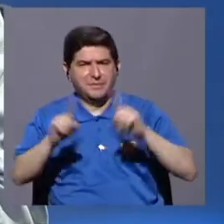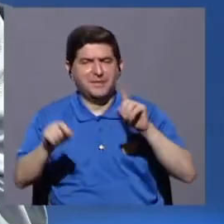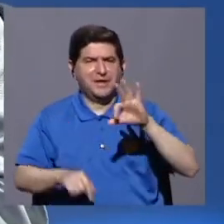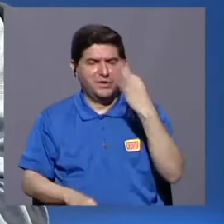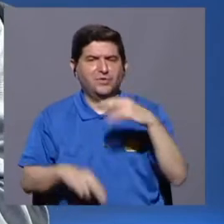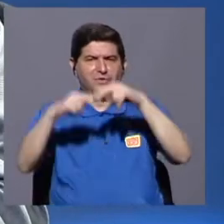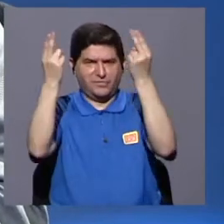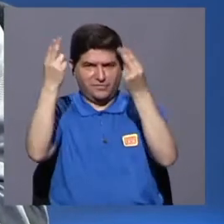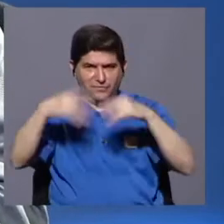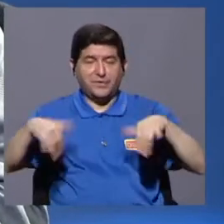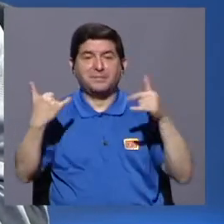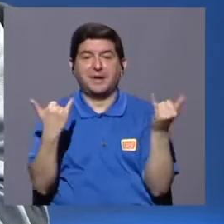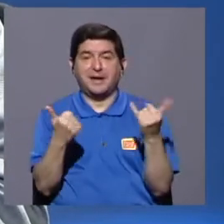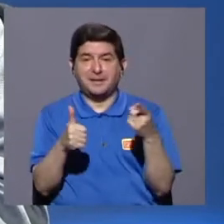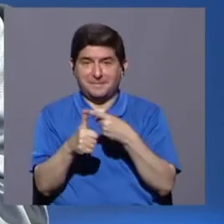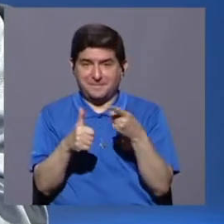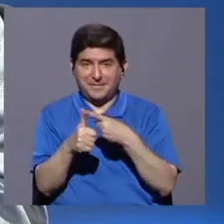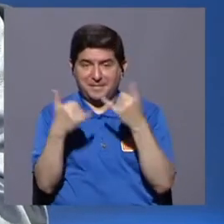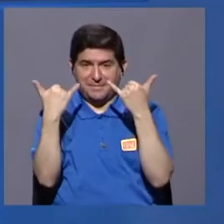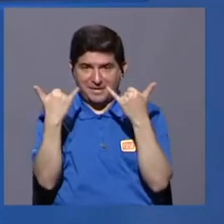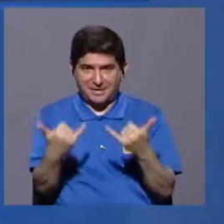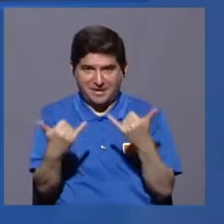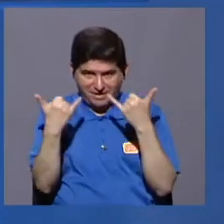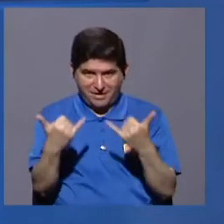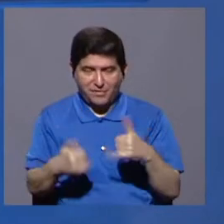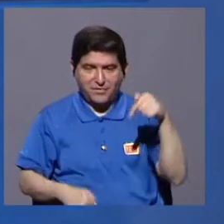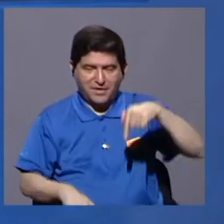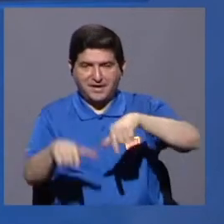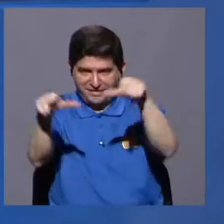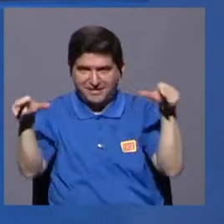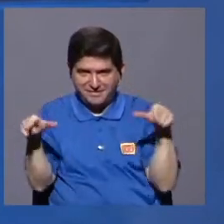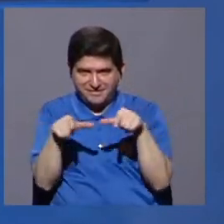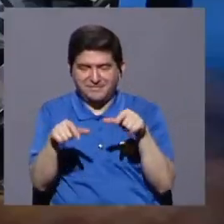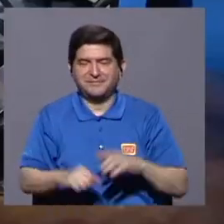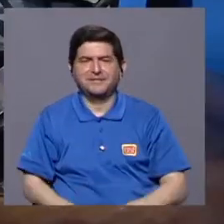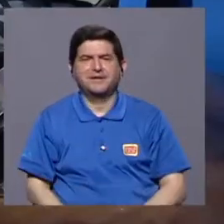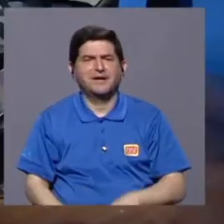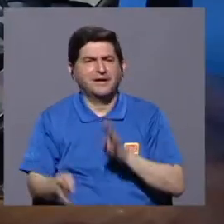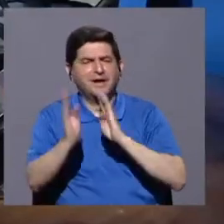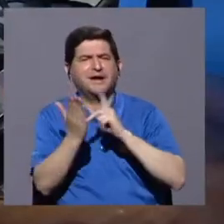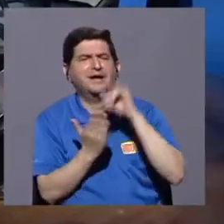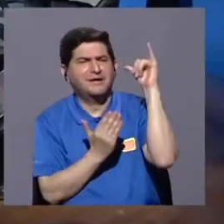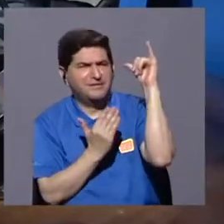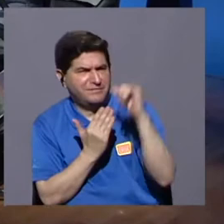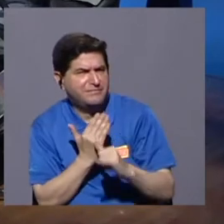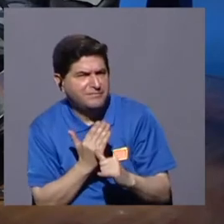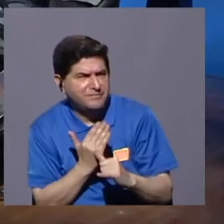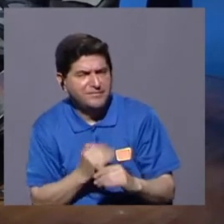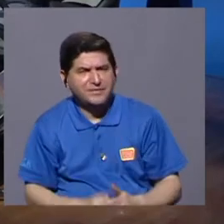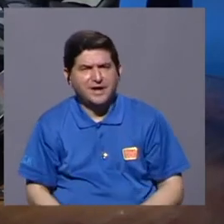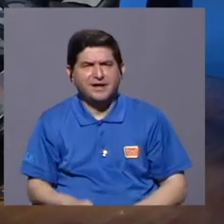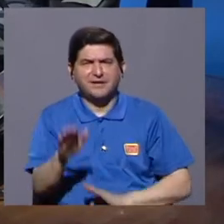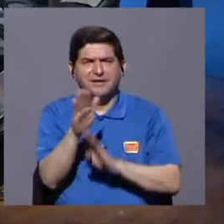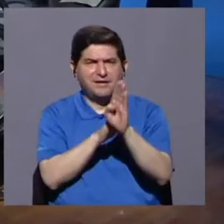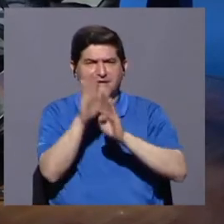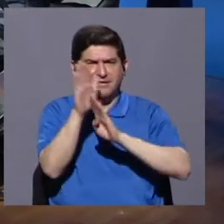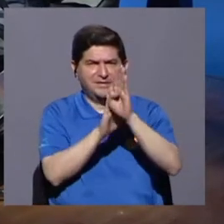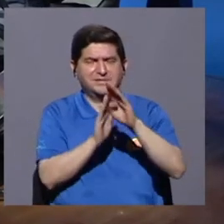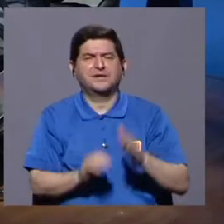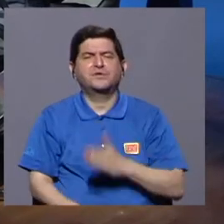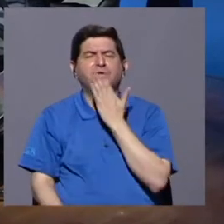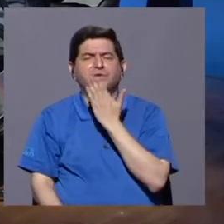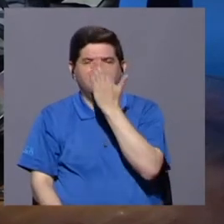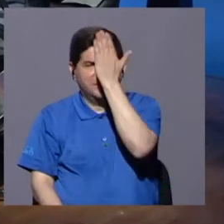virtual. Es primera vez que la tenemos presencial. Sí. Y hablar de un proyecto que se desarrolla en